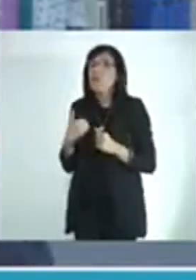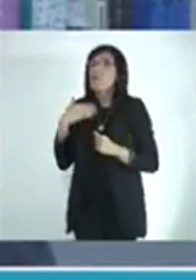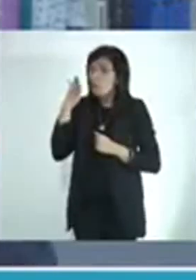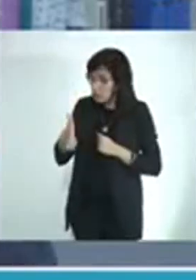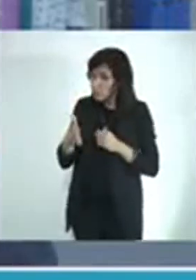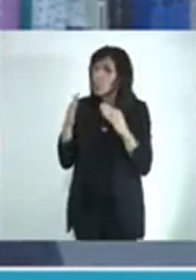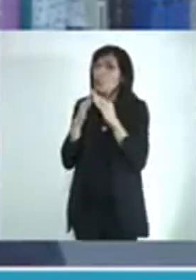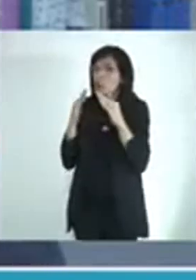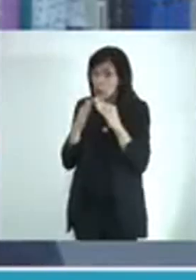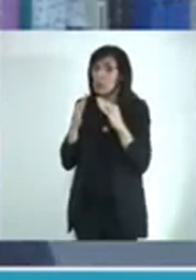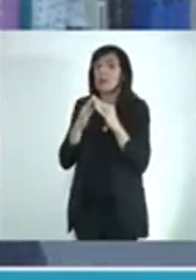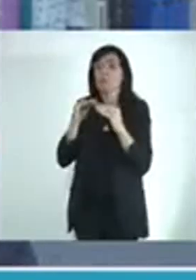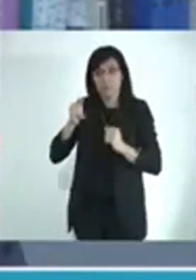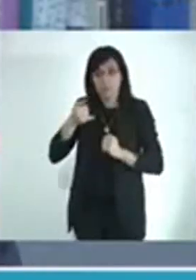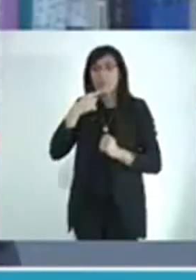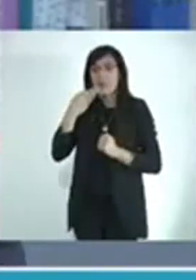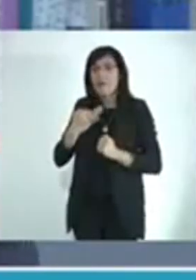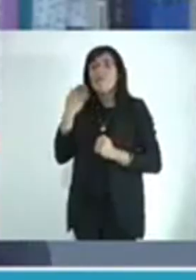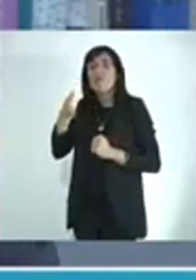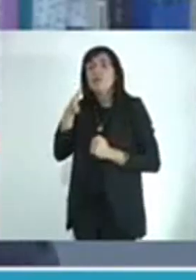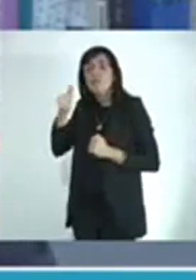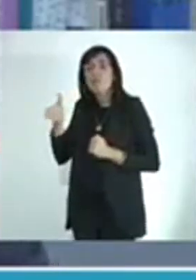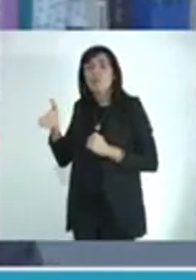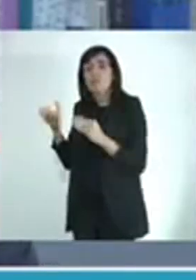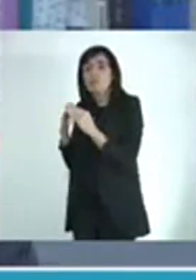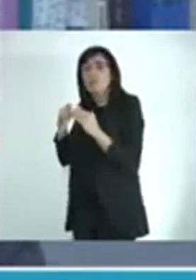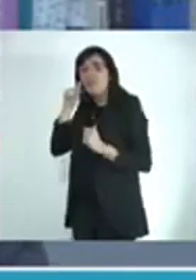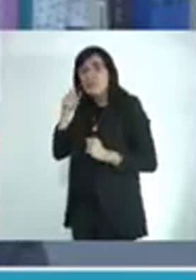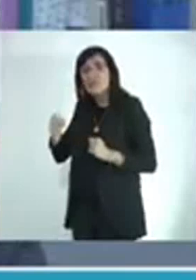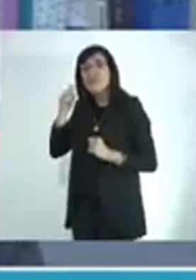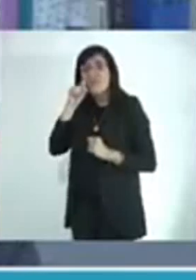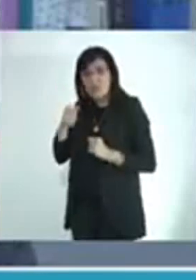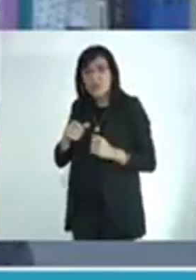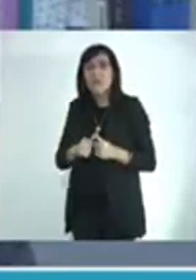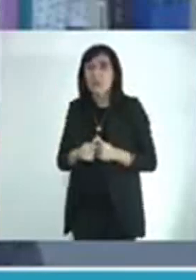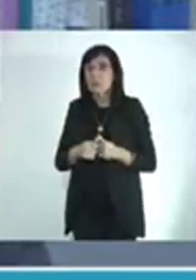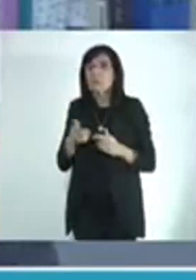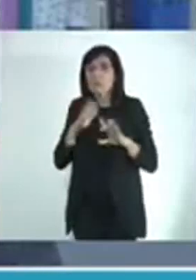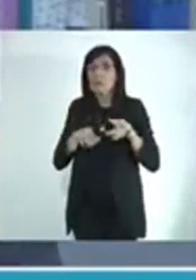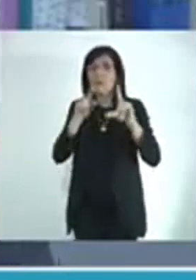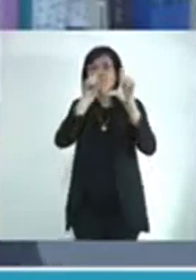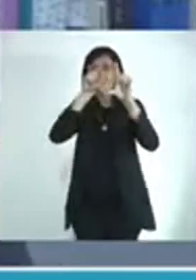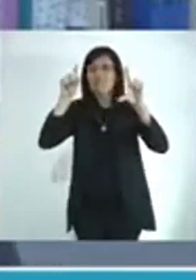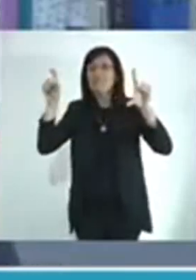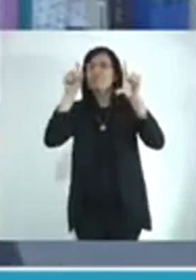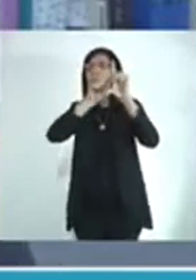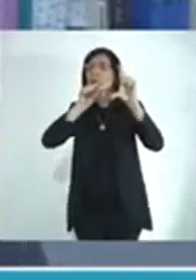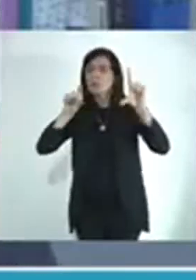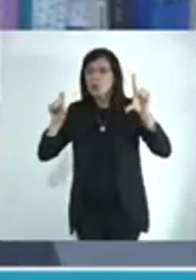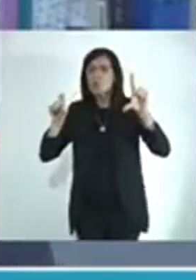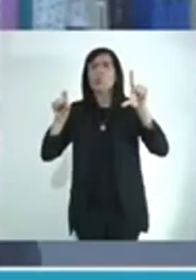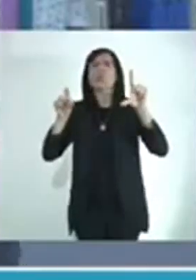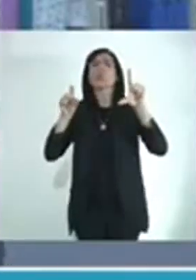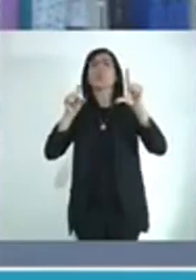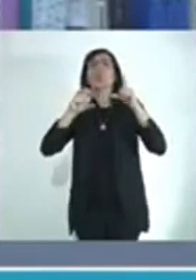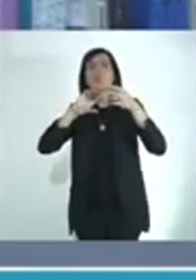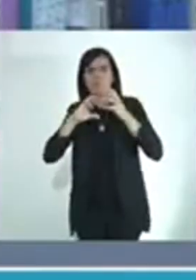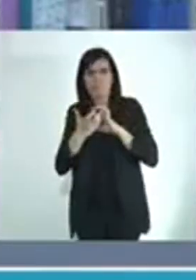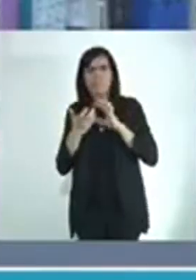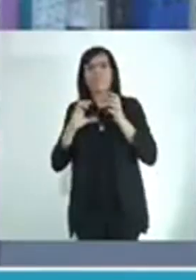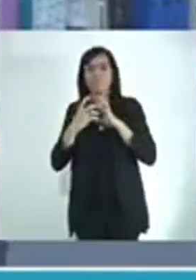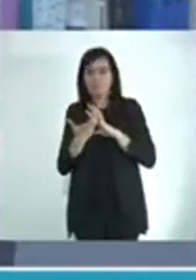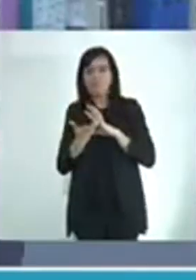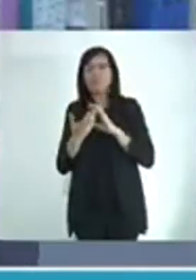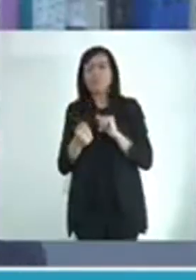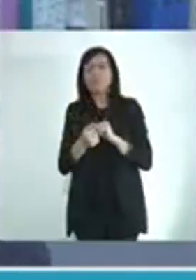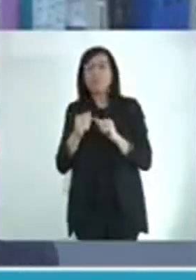también a través de conversatorio, a través de lo virtual, porque también hemos usado mucho esa herramienta, incluso hasta el mismo centro